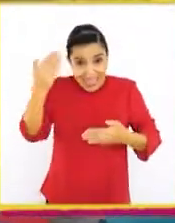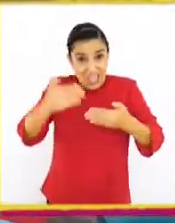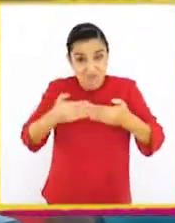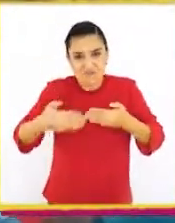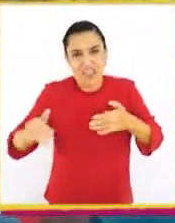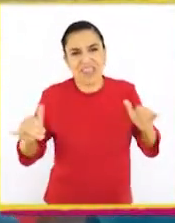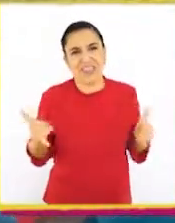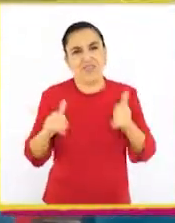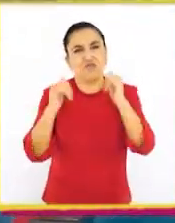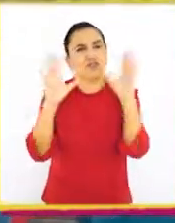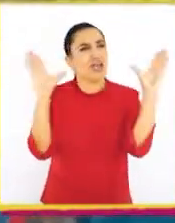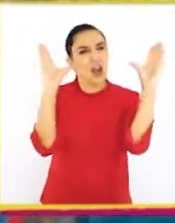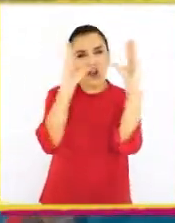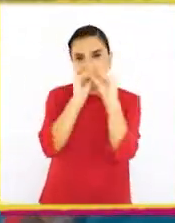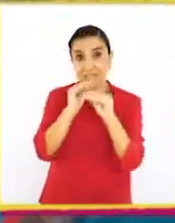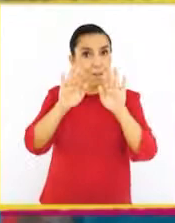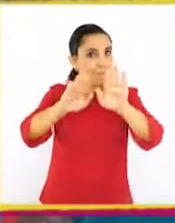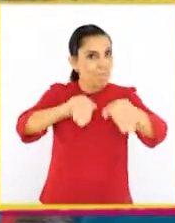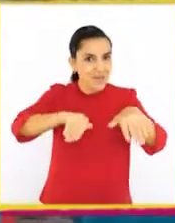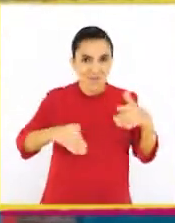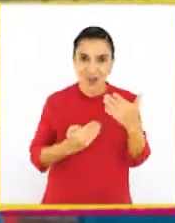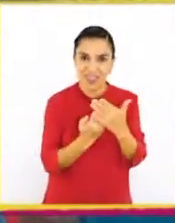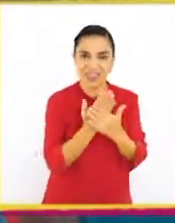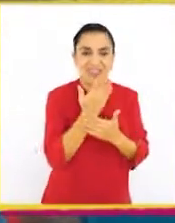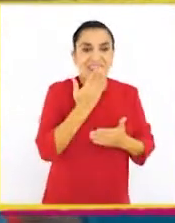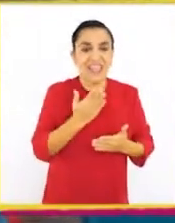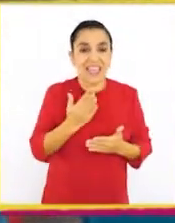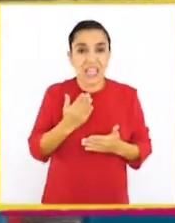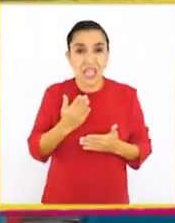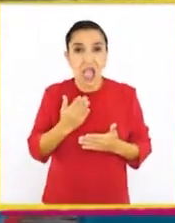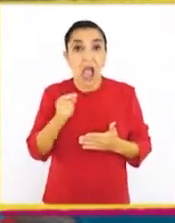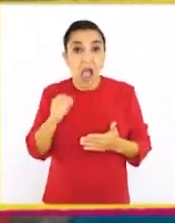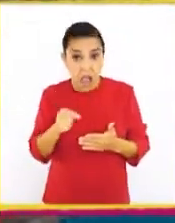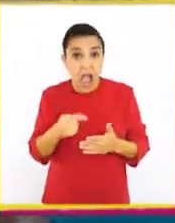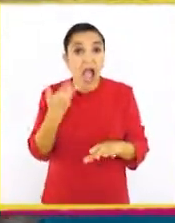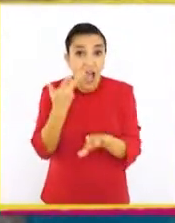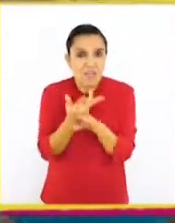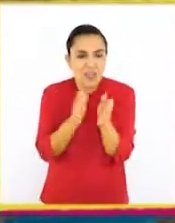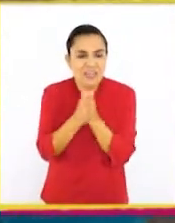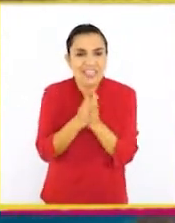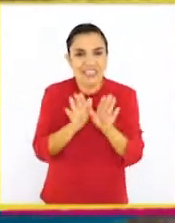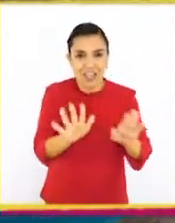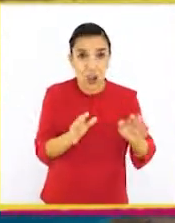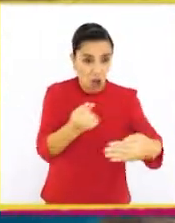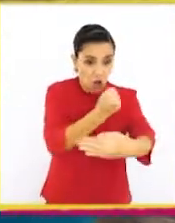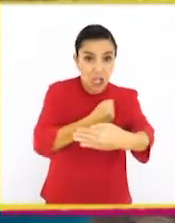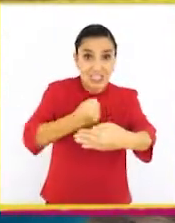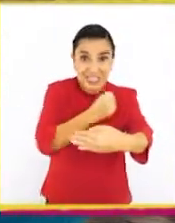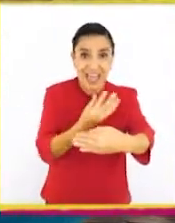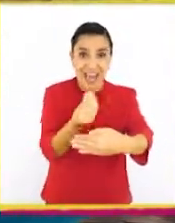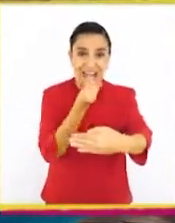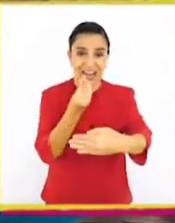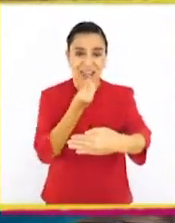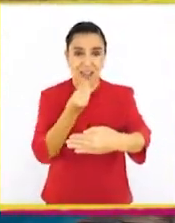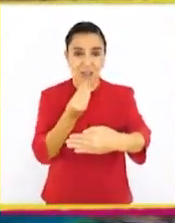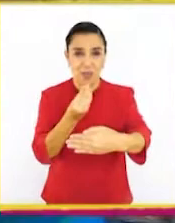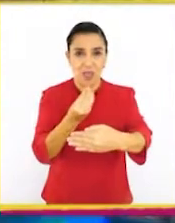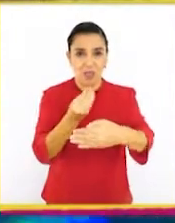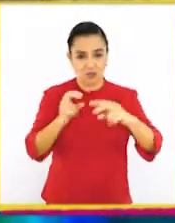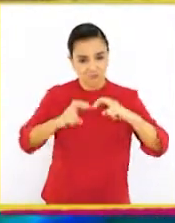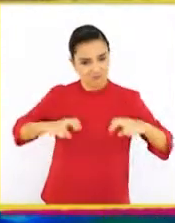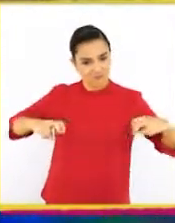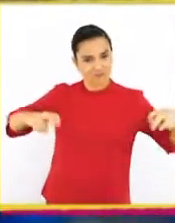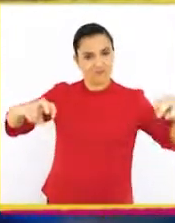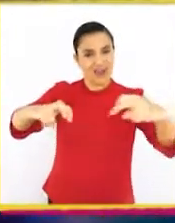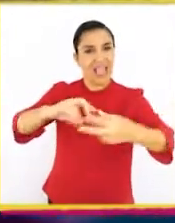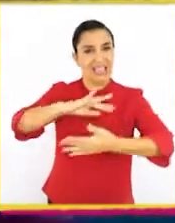ese día disfrutaron la noche tanto como el día. Y tuvieron como abrigarse, cocinar sus alimentos y